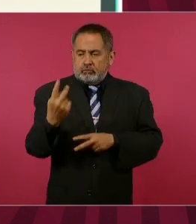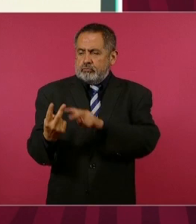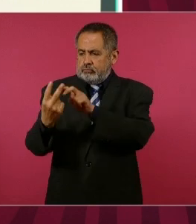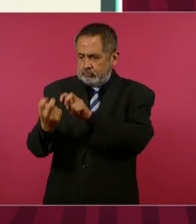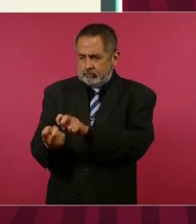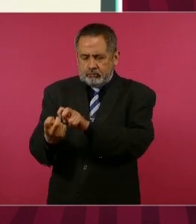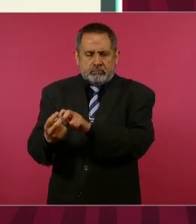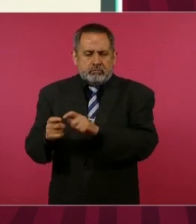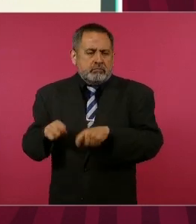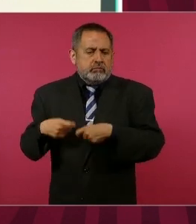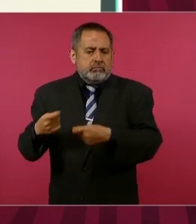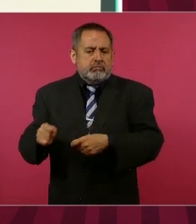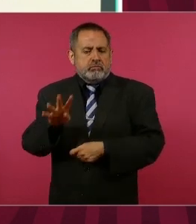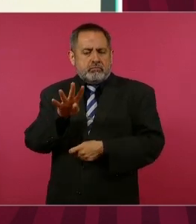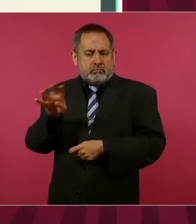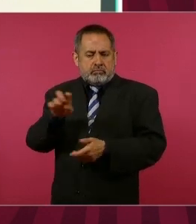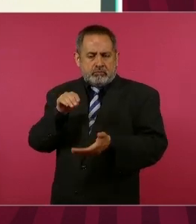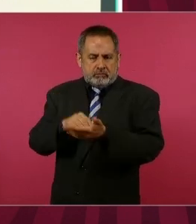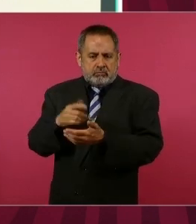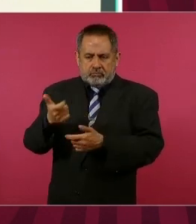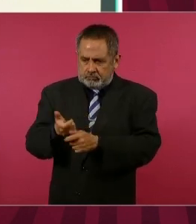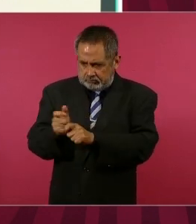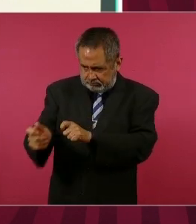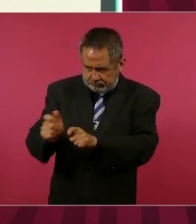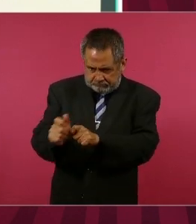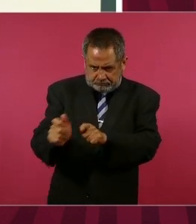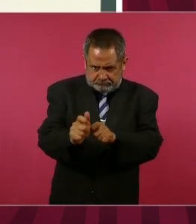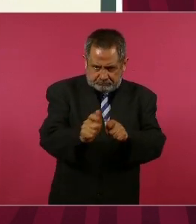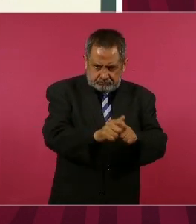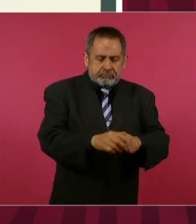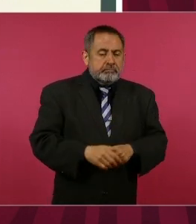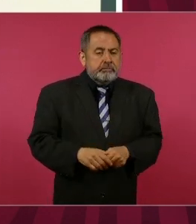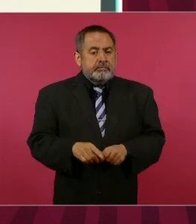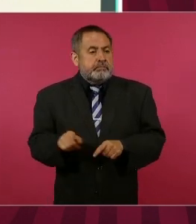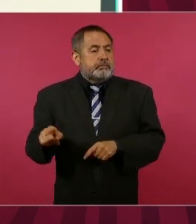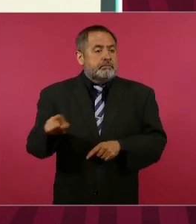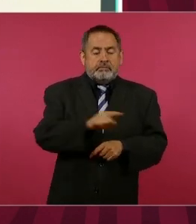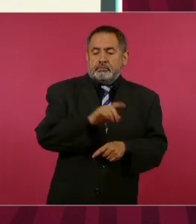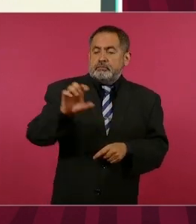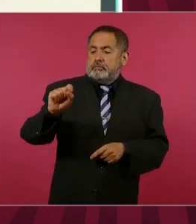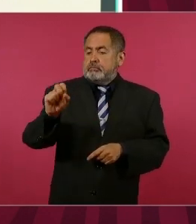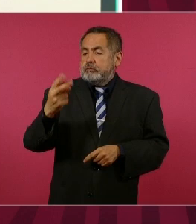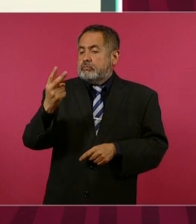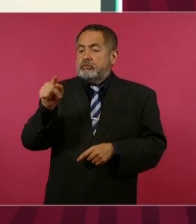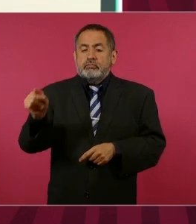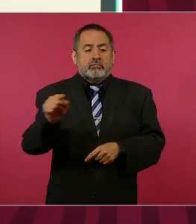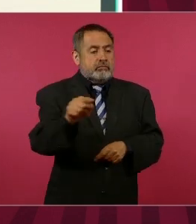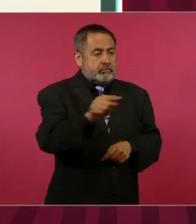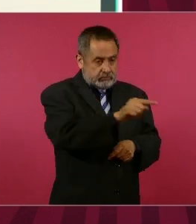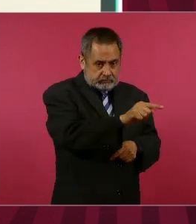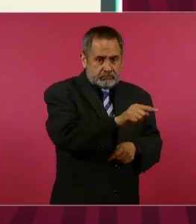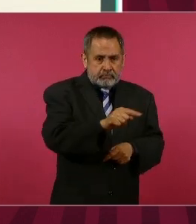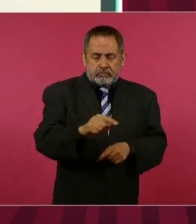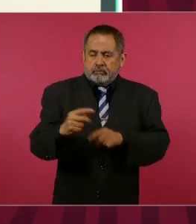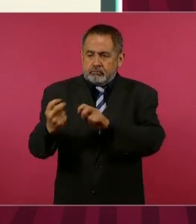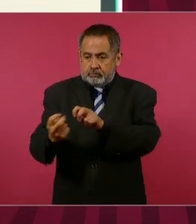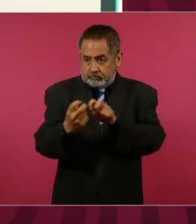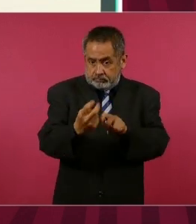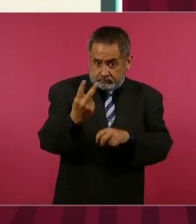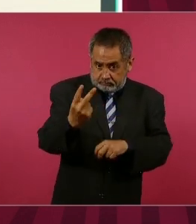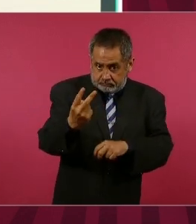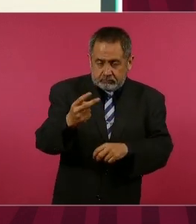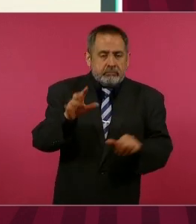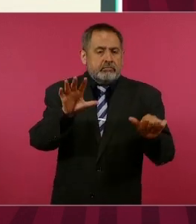que reciben 400 mil pesos. En 62 de dos consultorios reciben 600